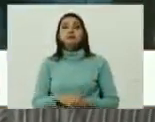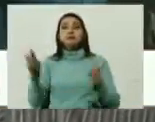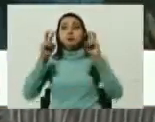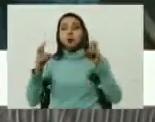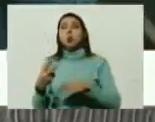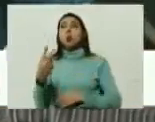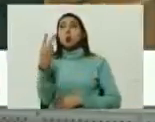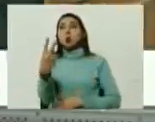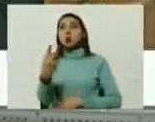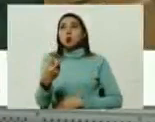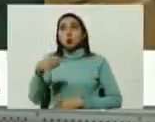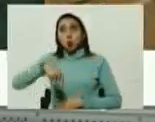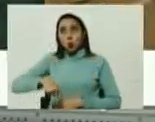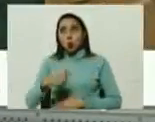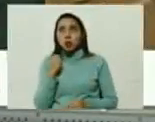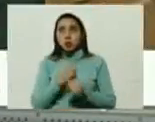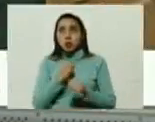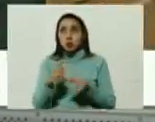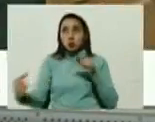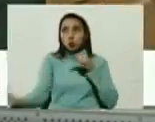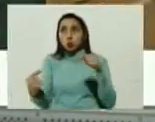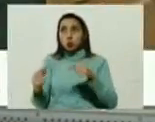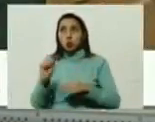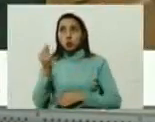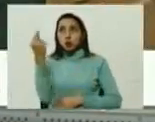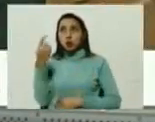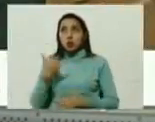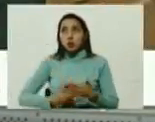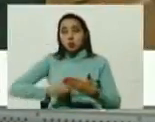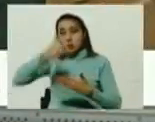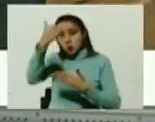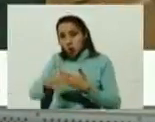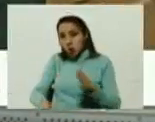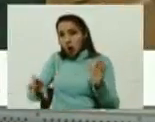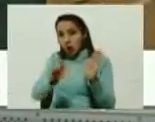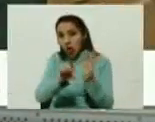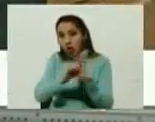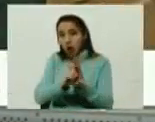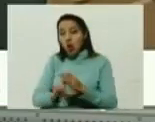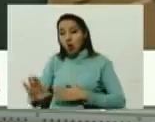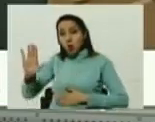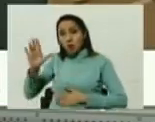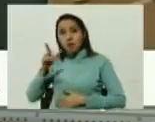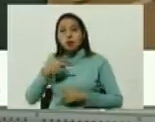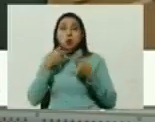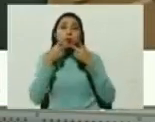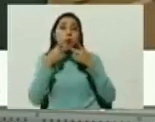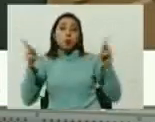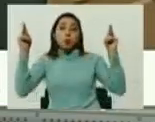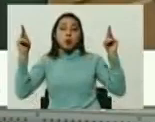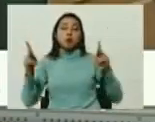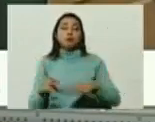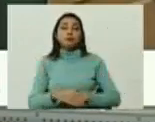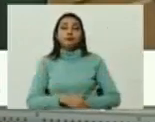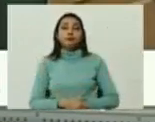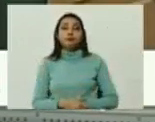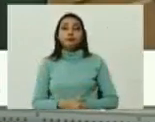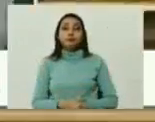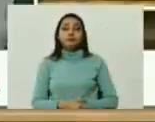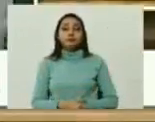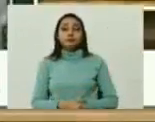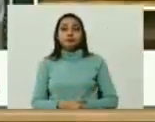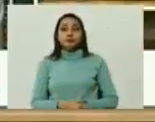2 del orden del día primera discusión del proyecto de ley de juramento público estaba el punto sea no apreciando